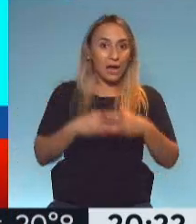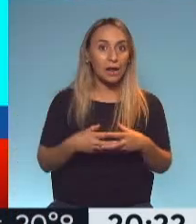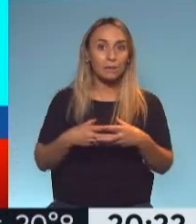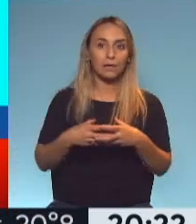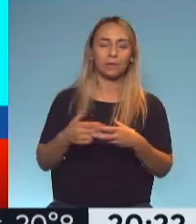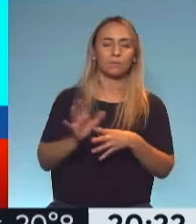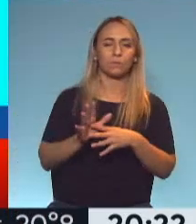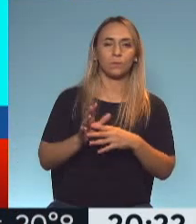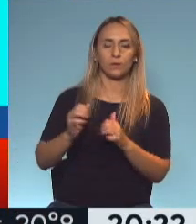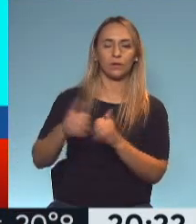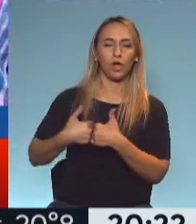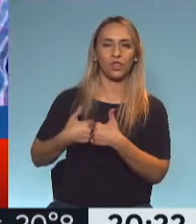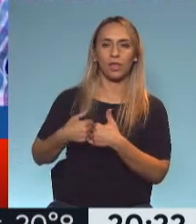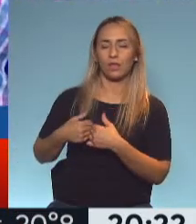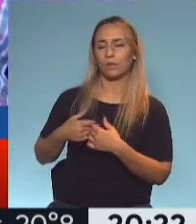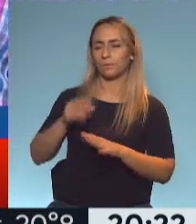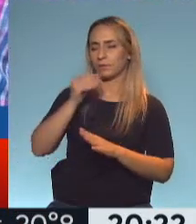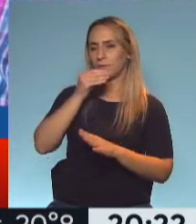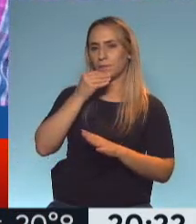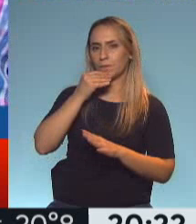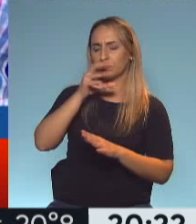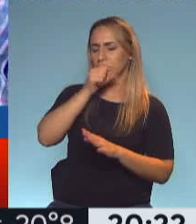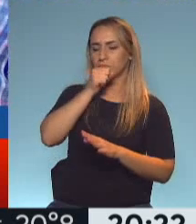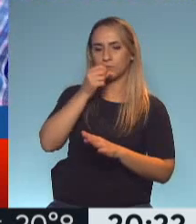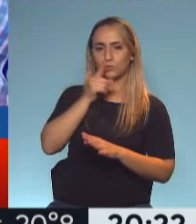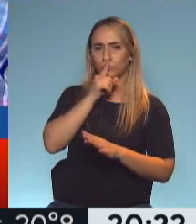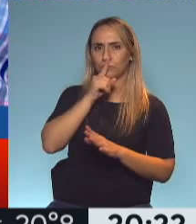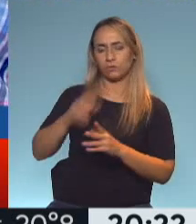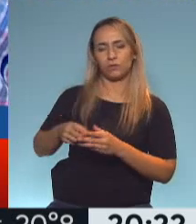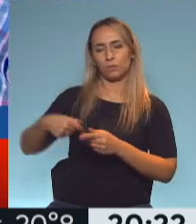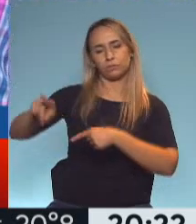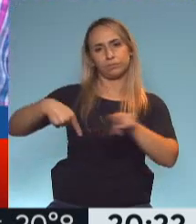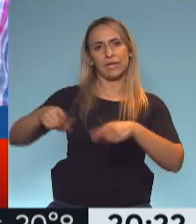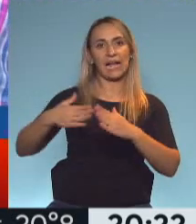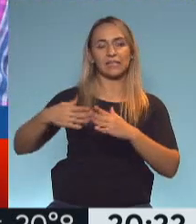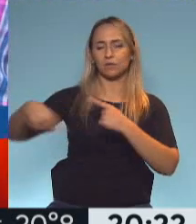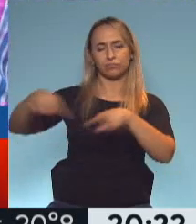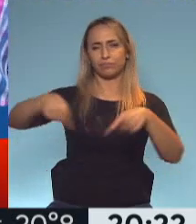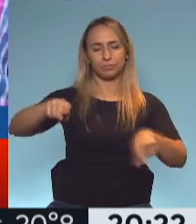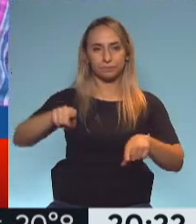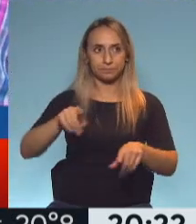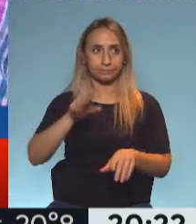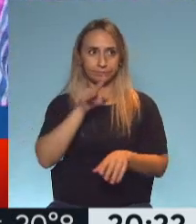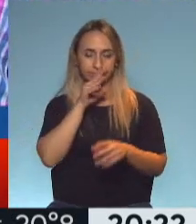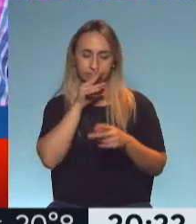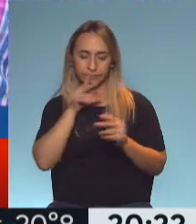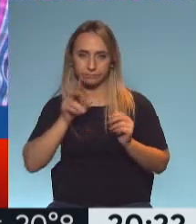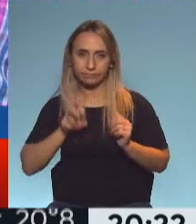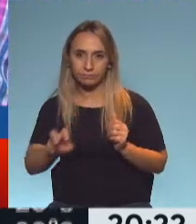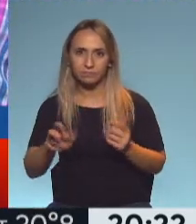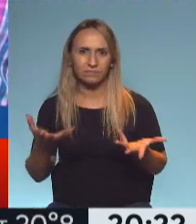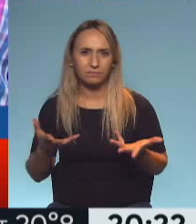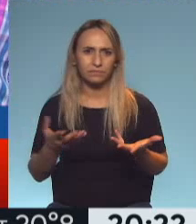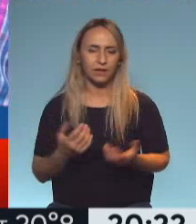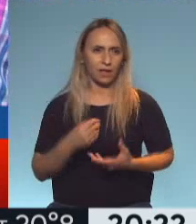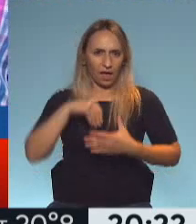digamos, de impunidad se consolida. Digo, lamentablemente acá hay una responsabilidad del Poder Judicial de la Nación de no tener la celeridad necesaria para llevar